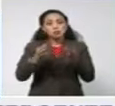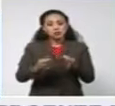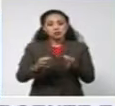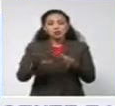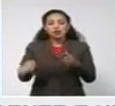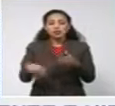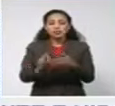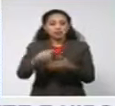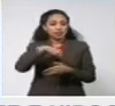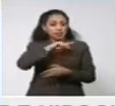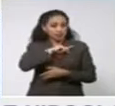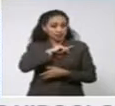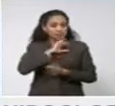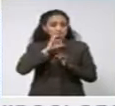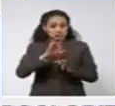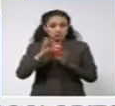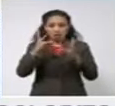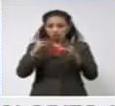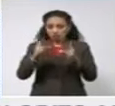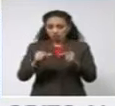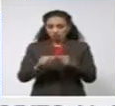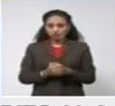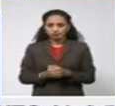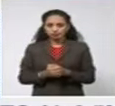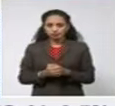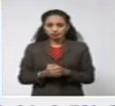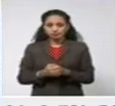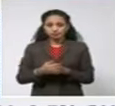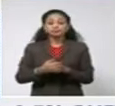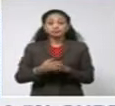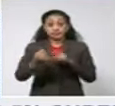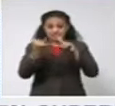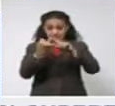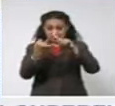de ayer. Santi Espíritu con una tasa de